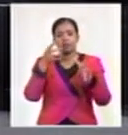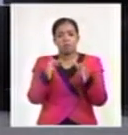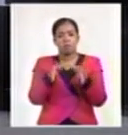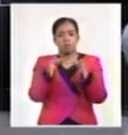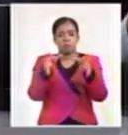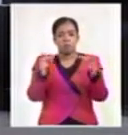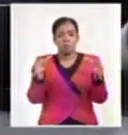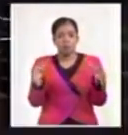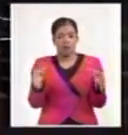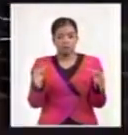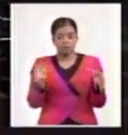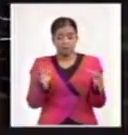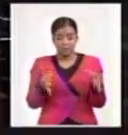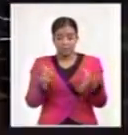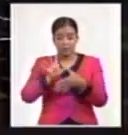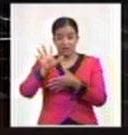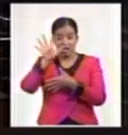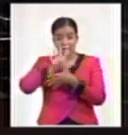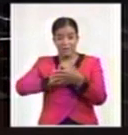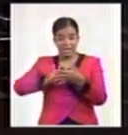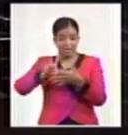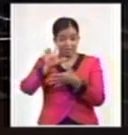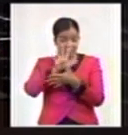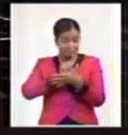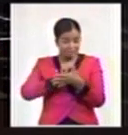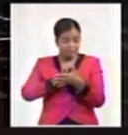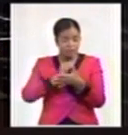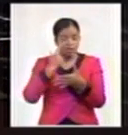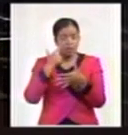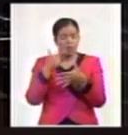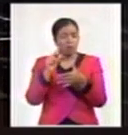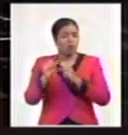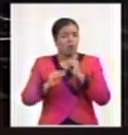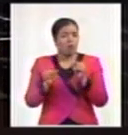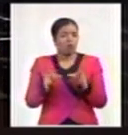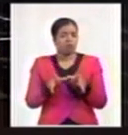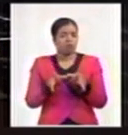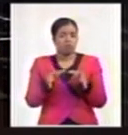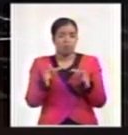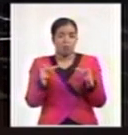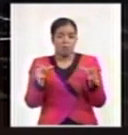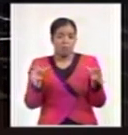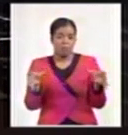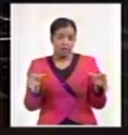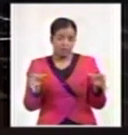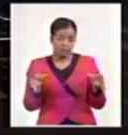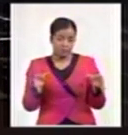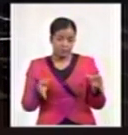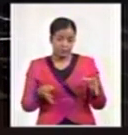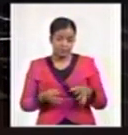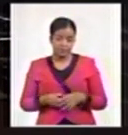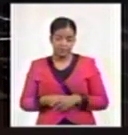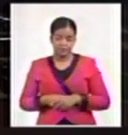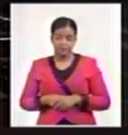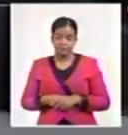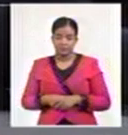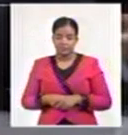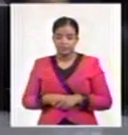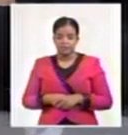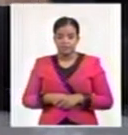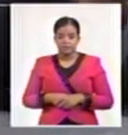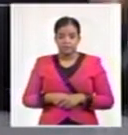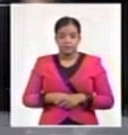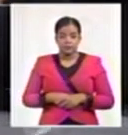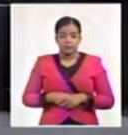Latina es Occidente también y participa poco, ¿no? En esa ruptura, en estos conflictos